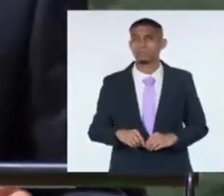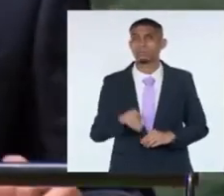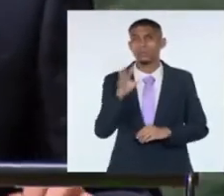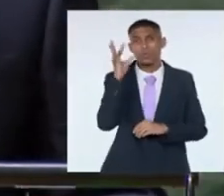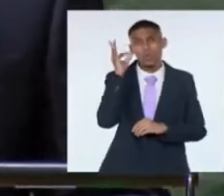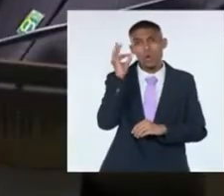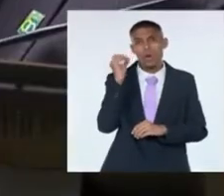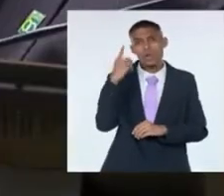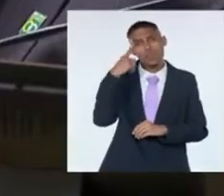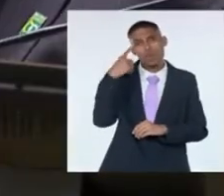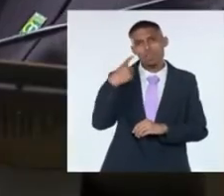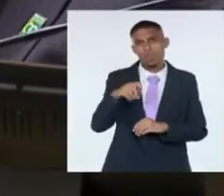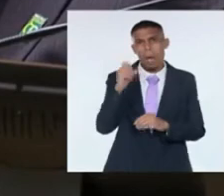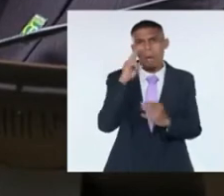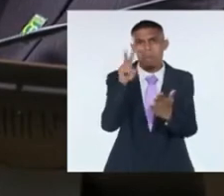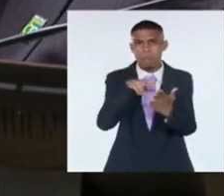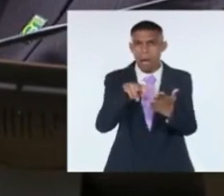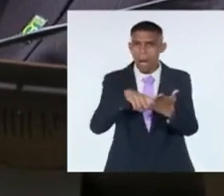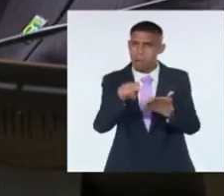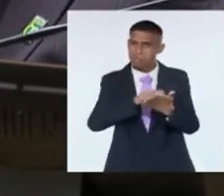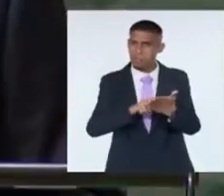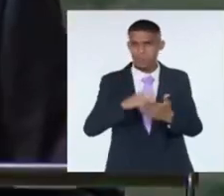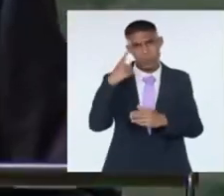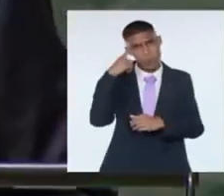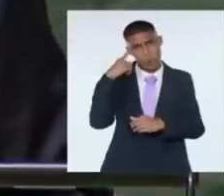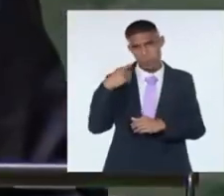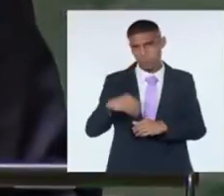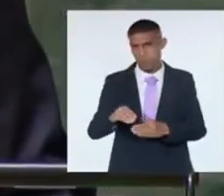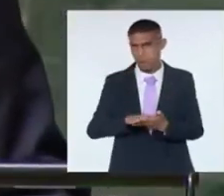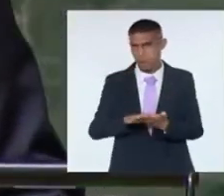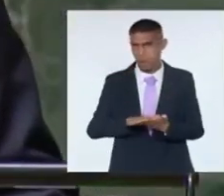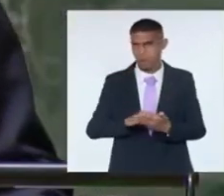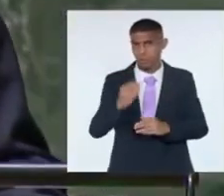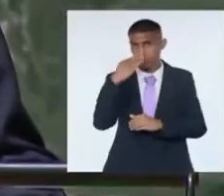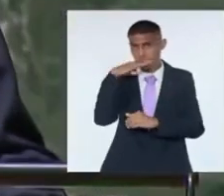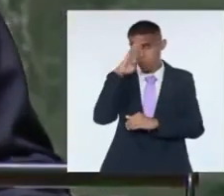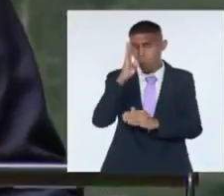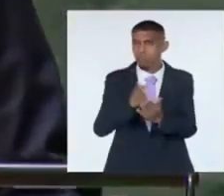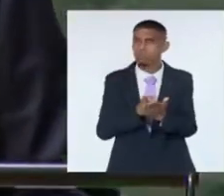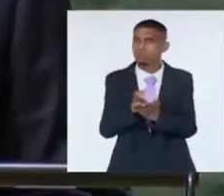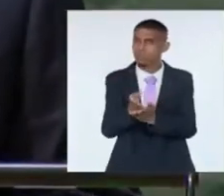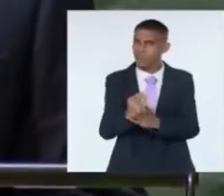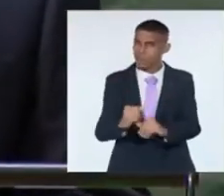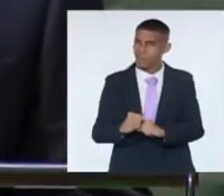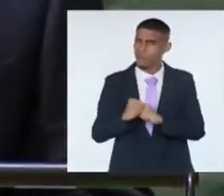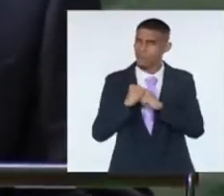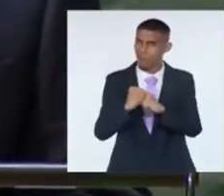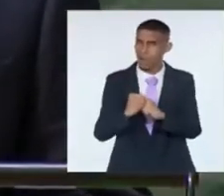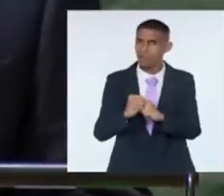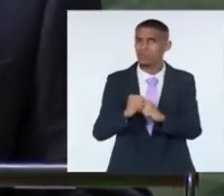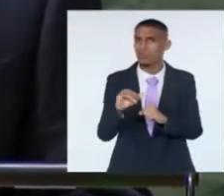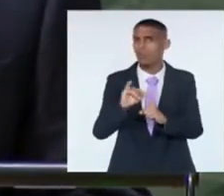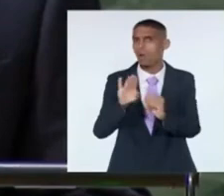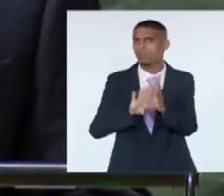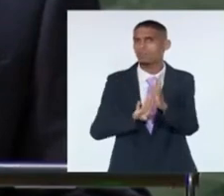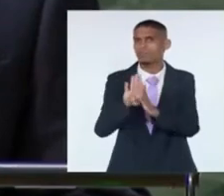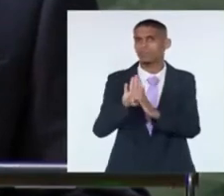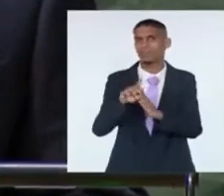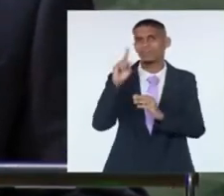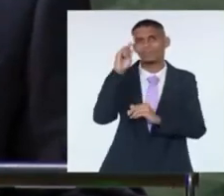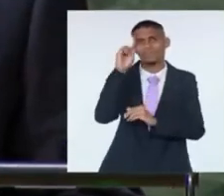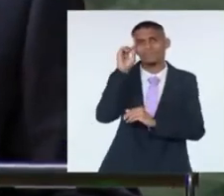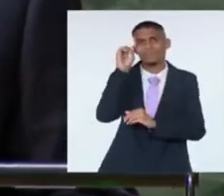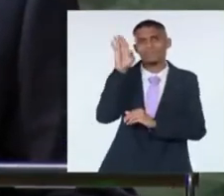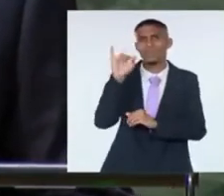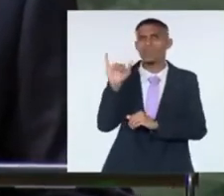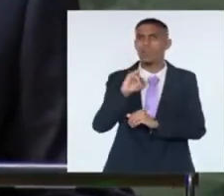sepan leer ni escribir Cuba no cesará en sus esfuerzos para impulsar el potencial creativo la influencia